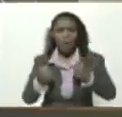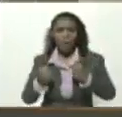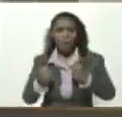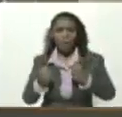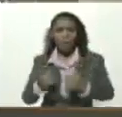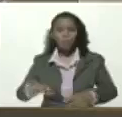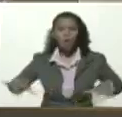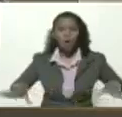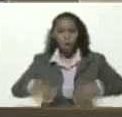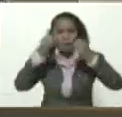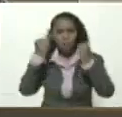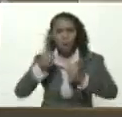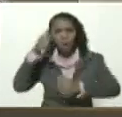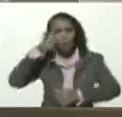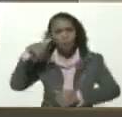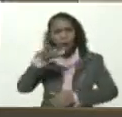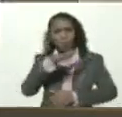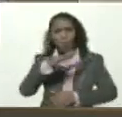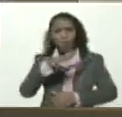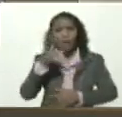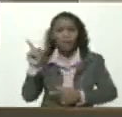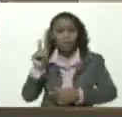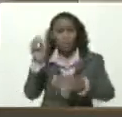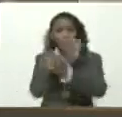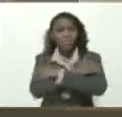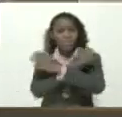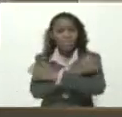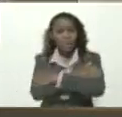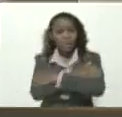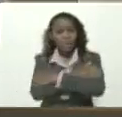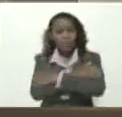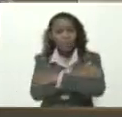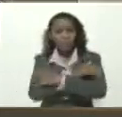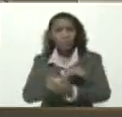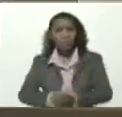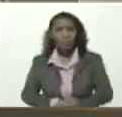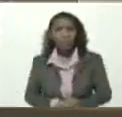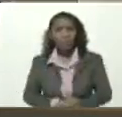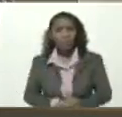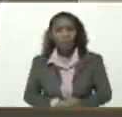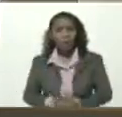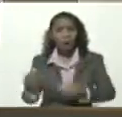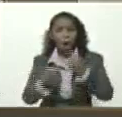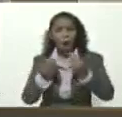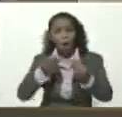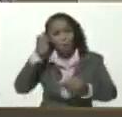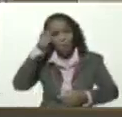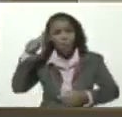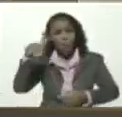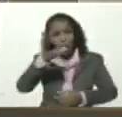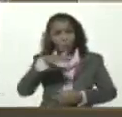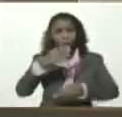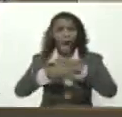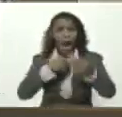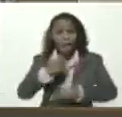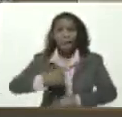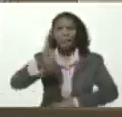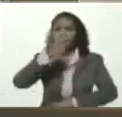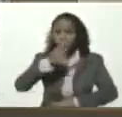que queremos pronunciar el domingo para felicitarnos como un pueblo que reivindica,